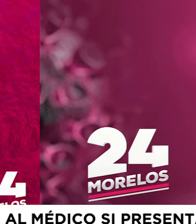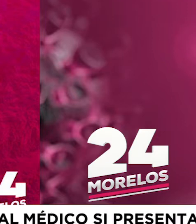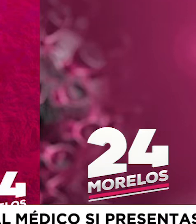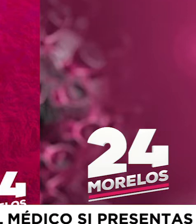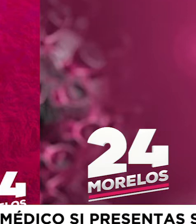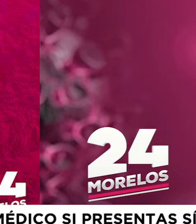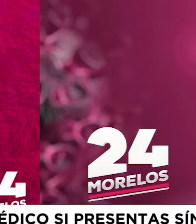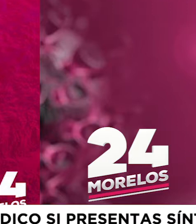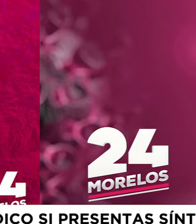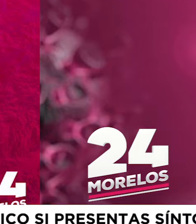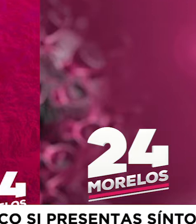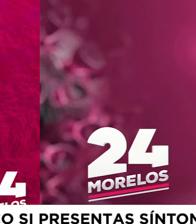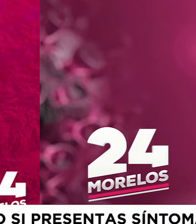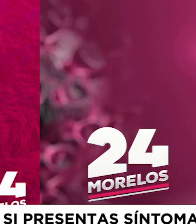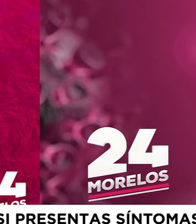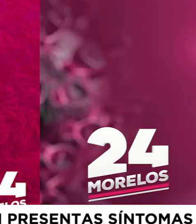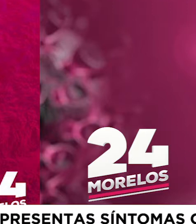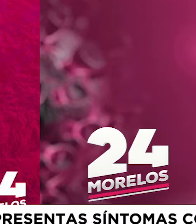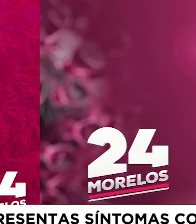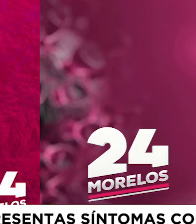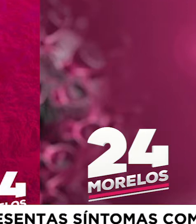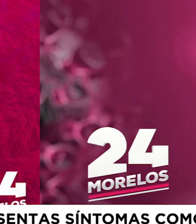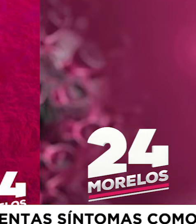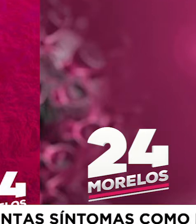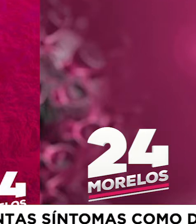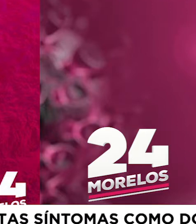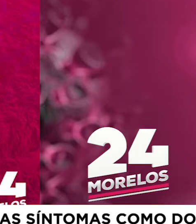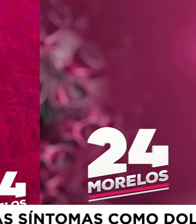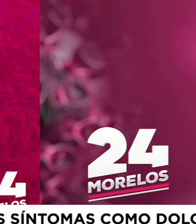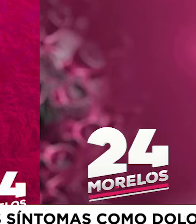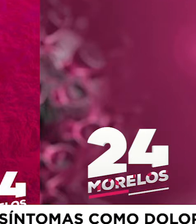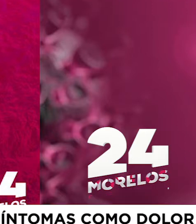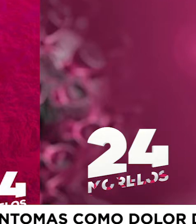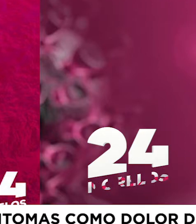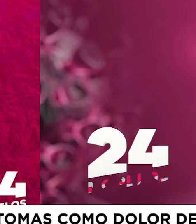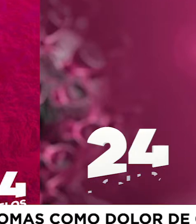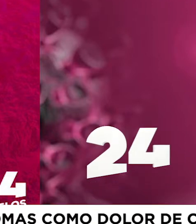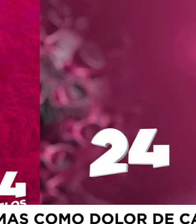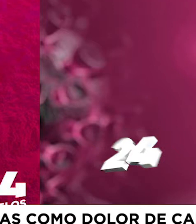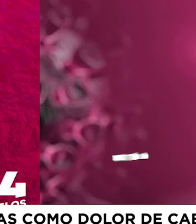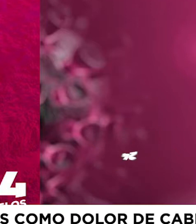186.570 casos. Mientras que el número de defunciones rebasa las 15.000 al registrar